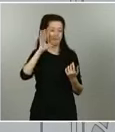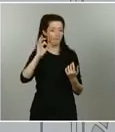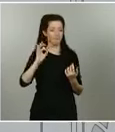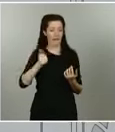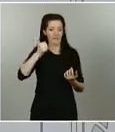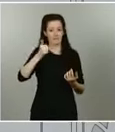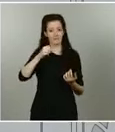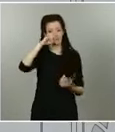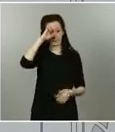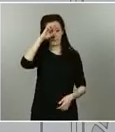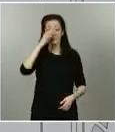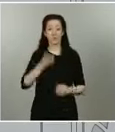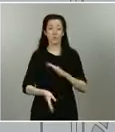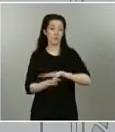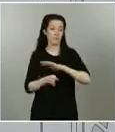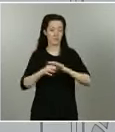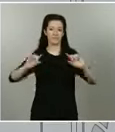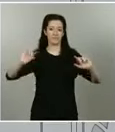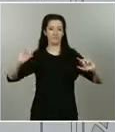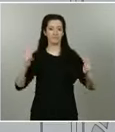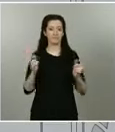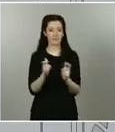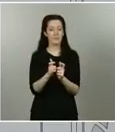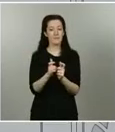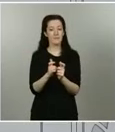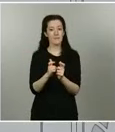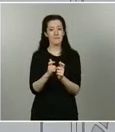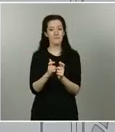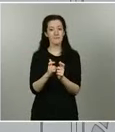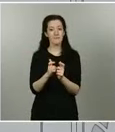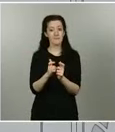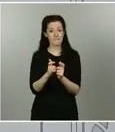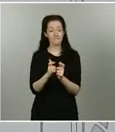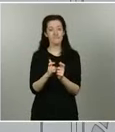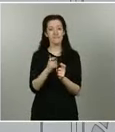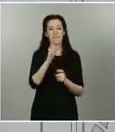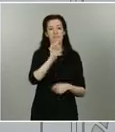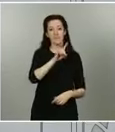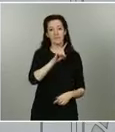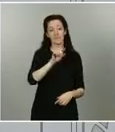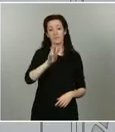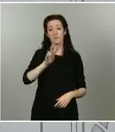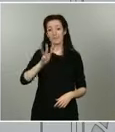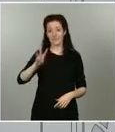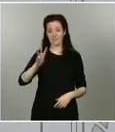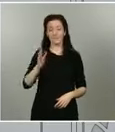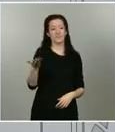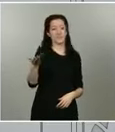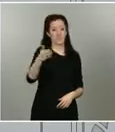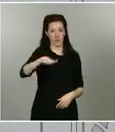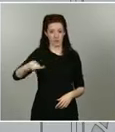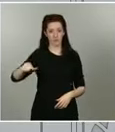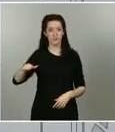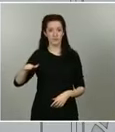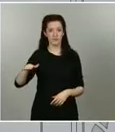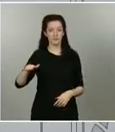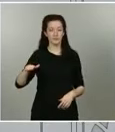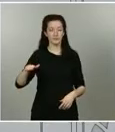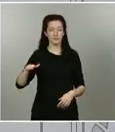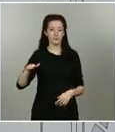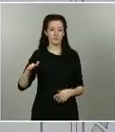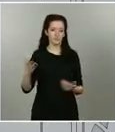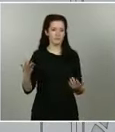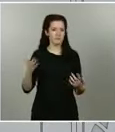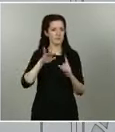tendencia descendente que se observa en estos últimos días. Se han notificado 123 fallecidos, lo cual nos pone en una situación muy favorable